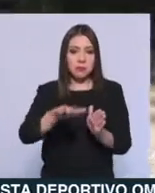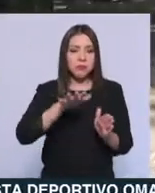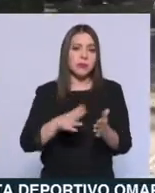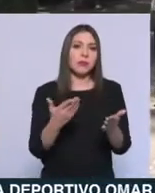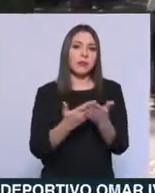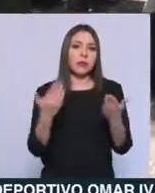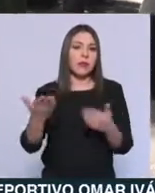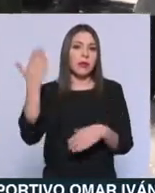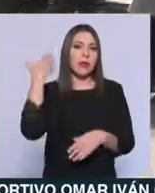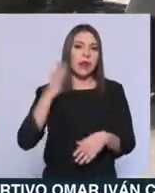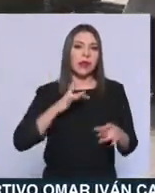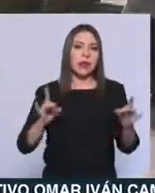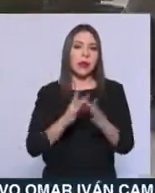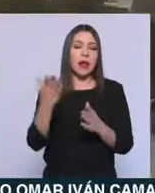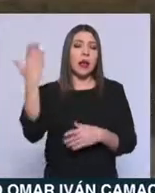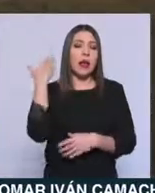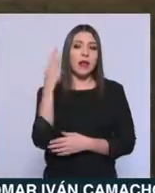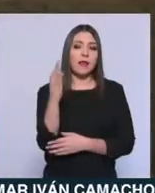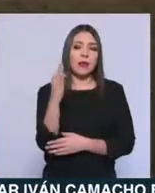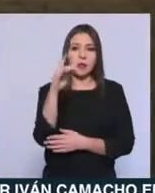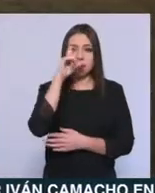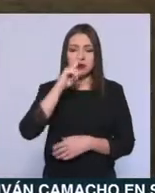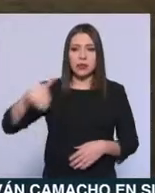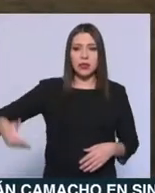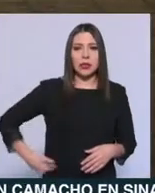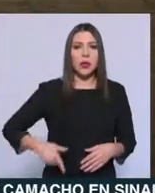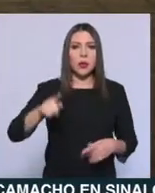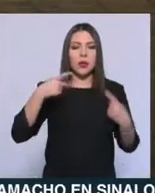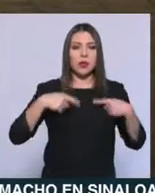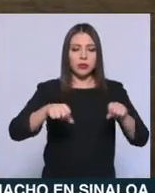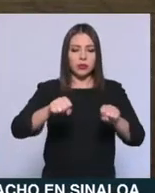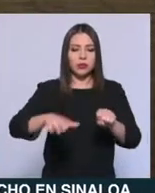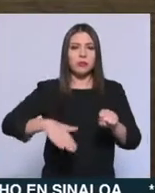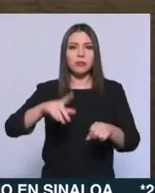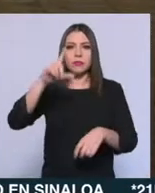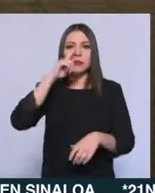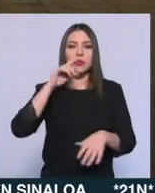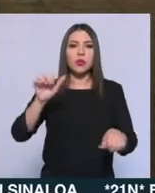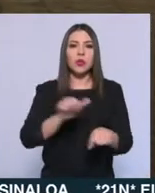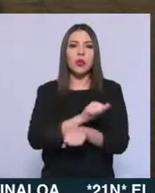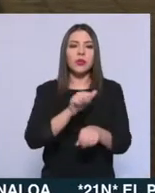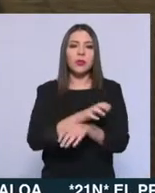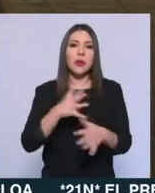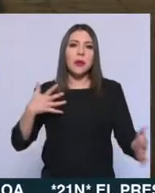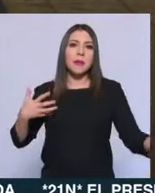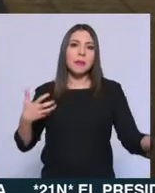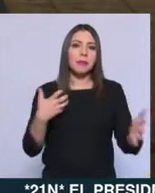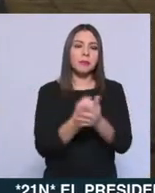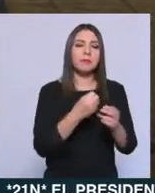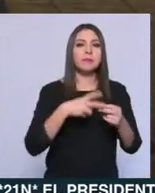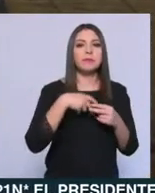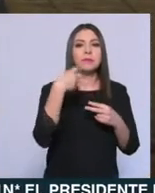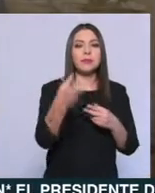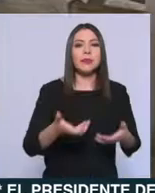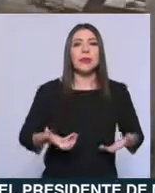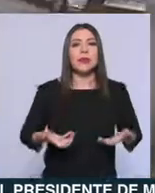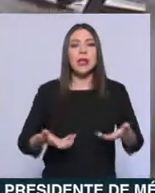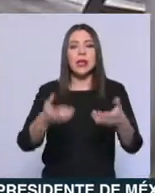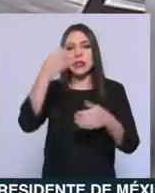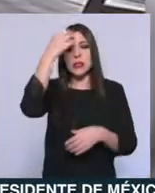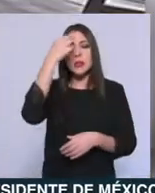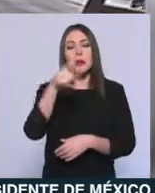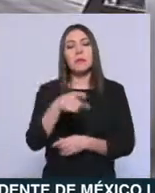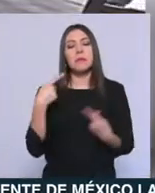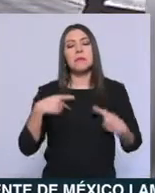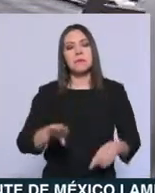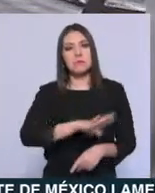accidente notable del año fue en febrero, cuando un usuario de monopatín murió al ser atropellado por un automovilista en la avenida Chapultepec. El